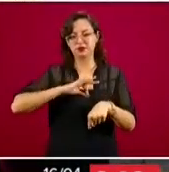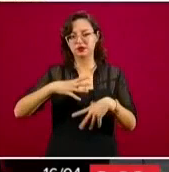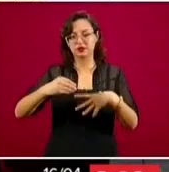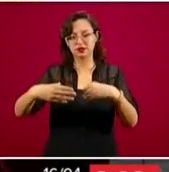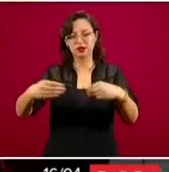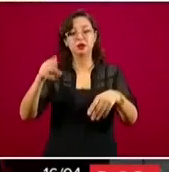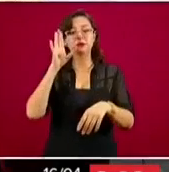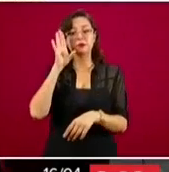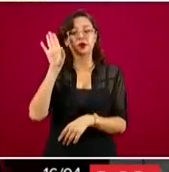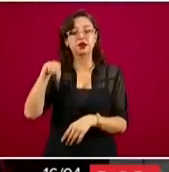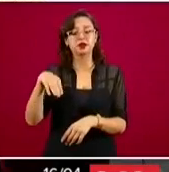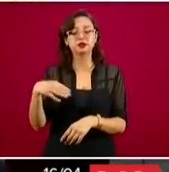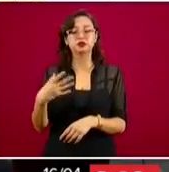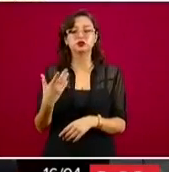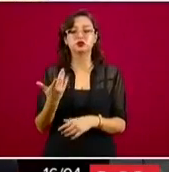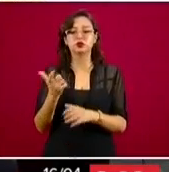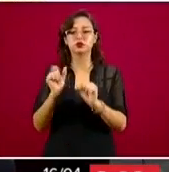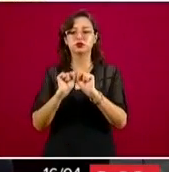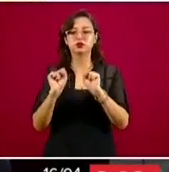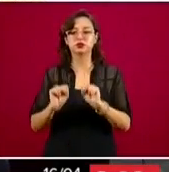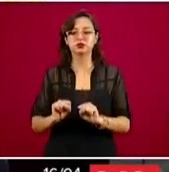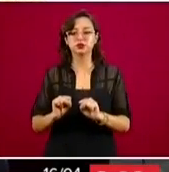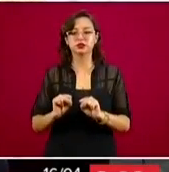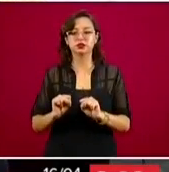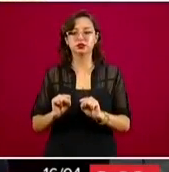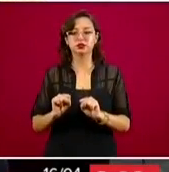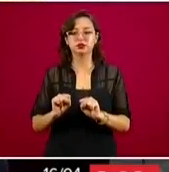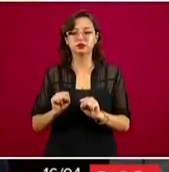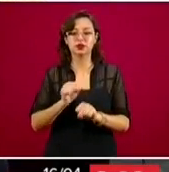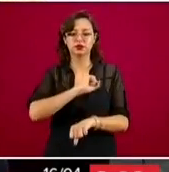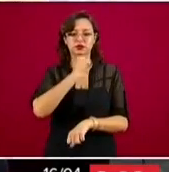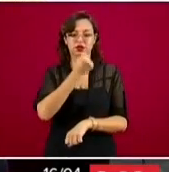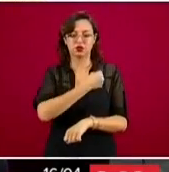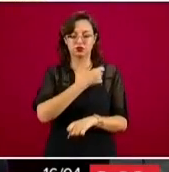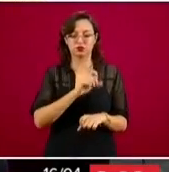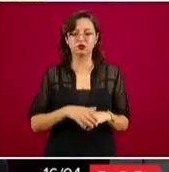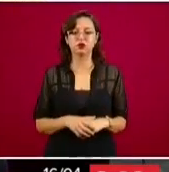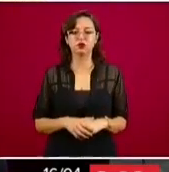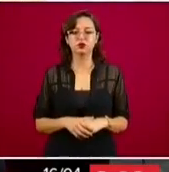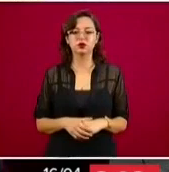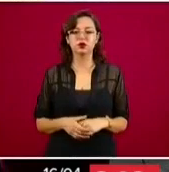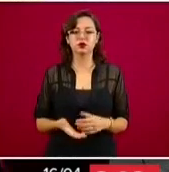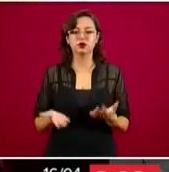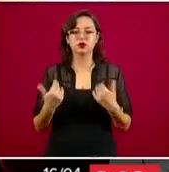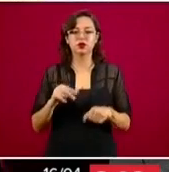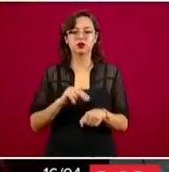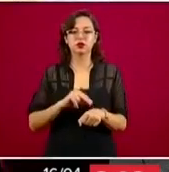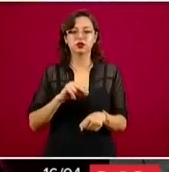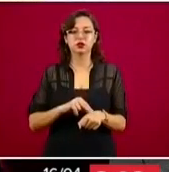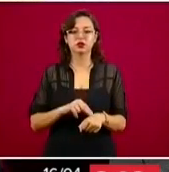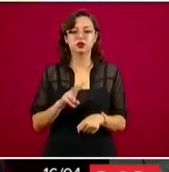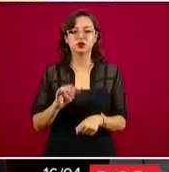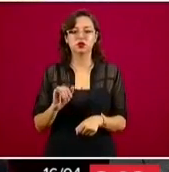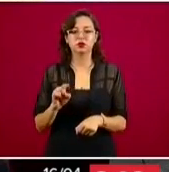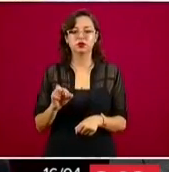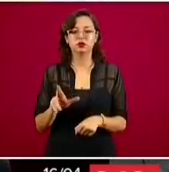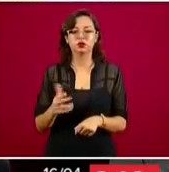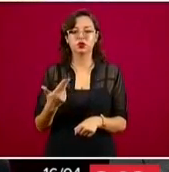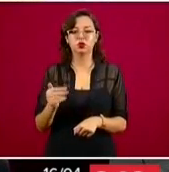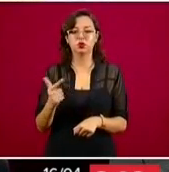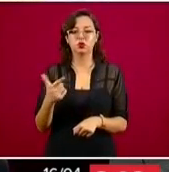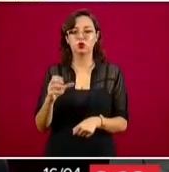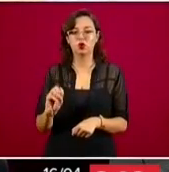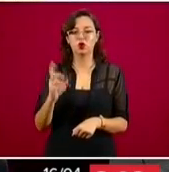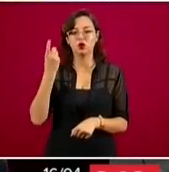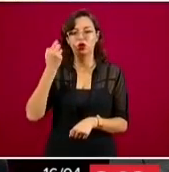en sistemas de salud. Y el doctor Víctor Hugo Borja Aburto, quien es el director